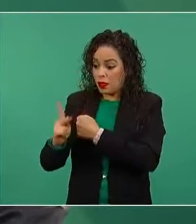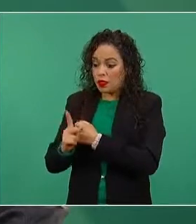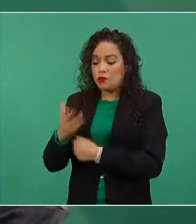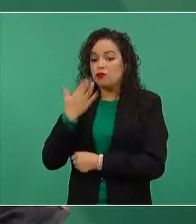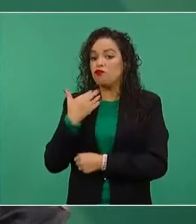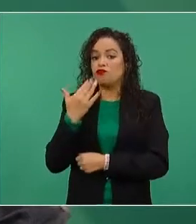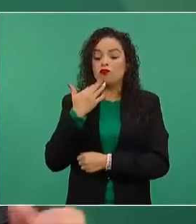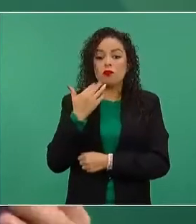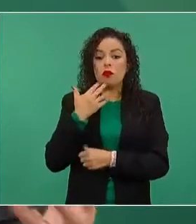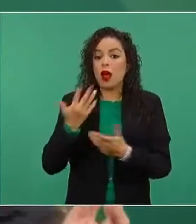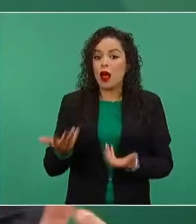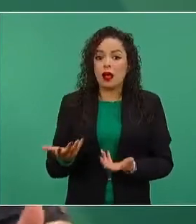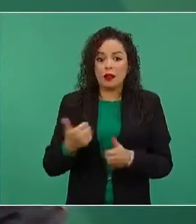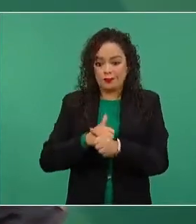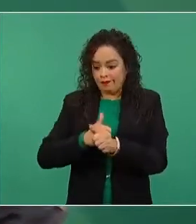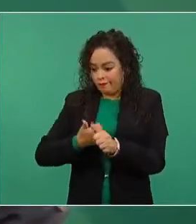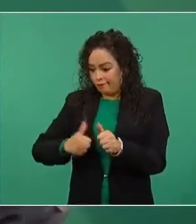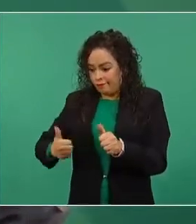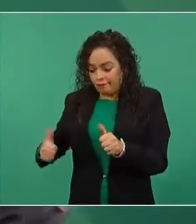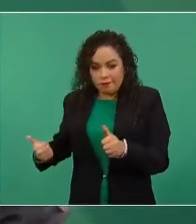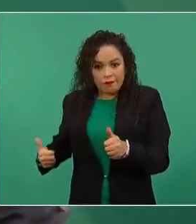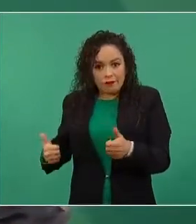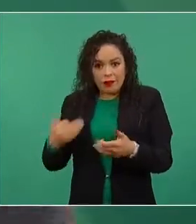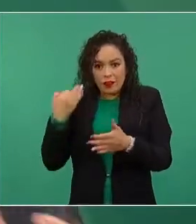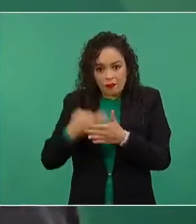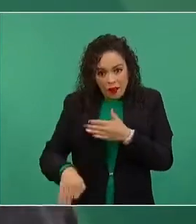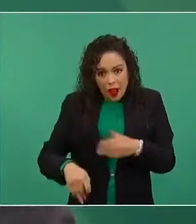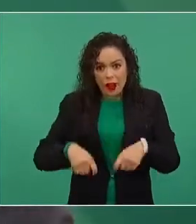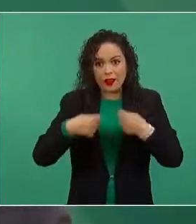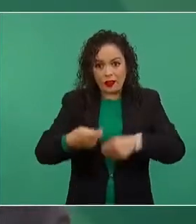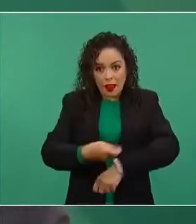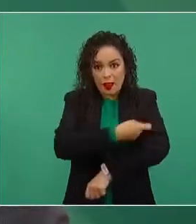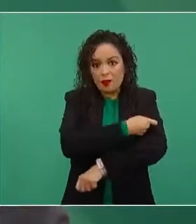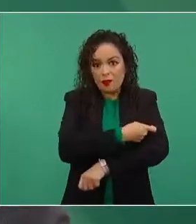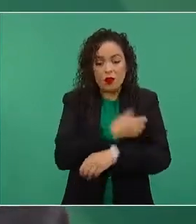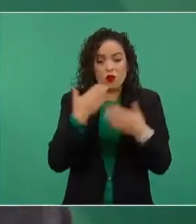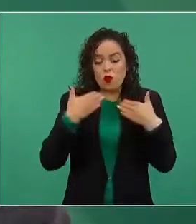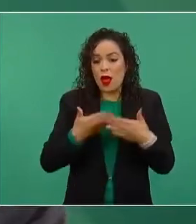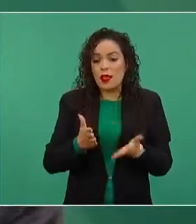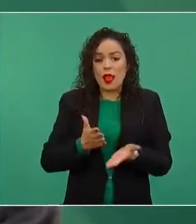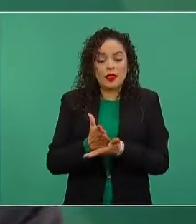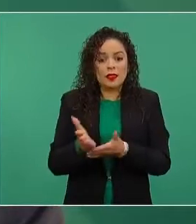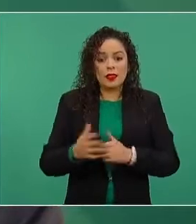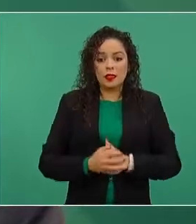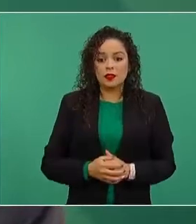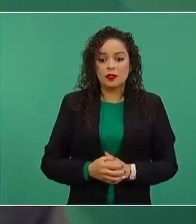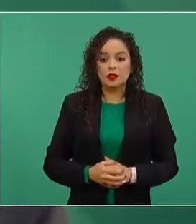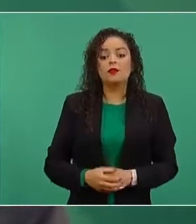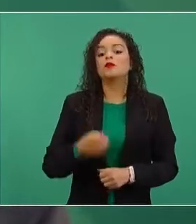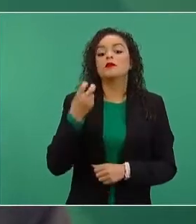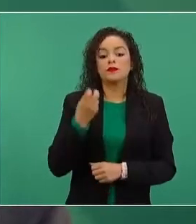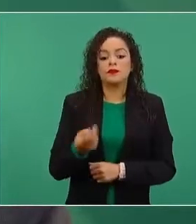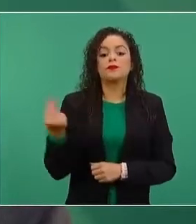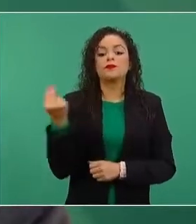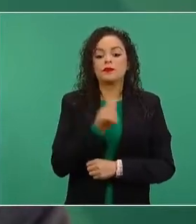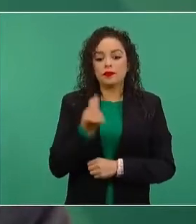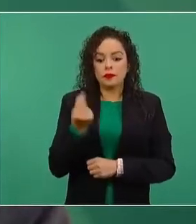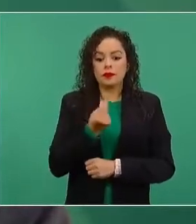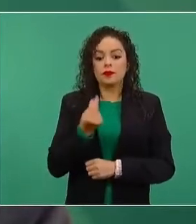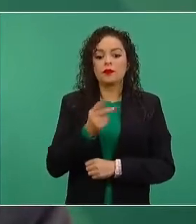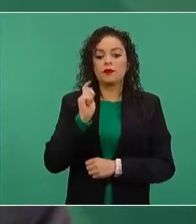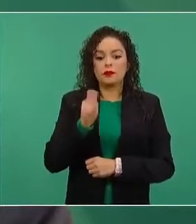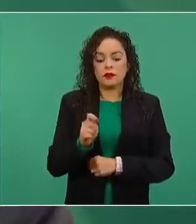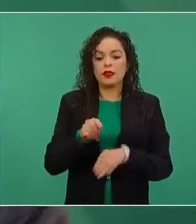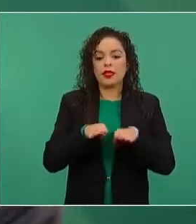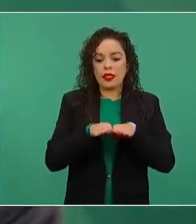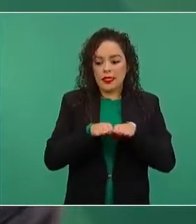impresionantes y no han tenido acceso a vacunas. Y eso nos va a llevar a ir teniendo mayor estabilidad en la epidemia